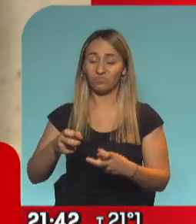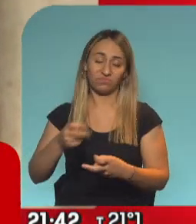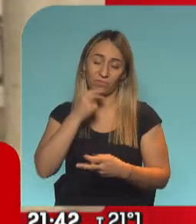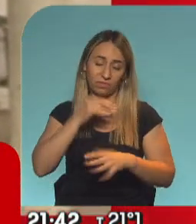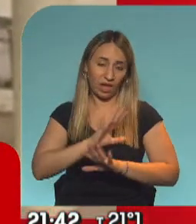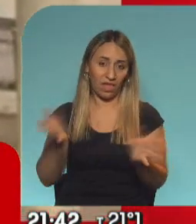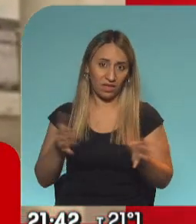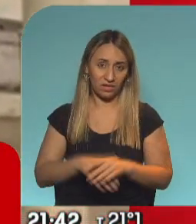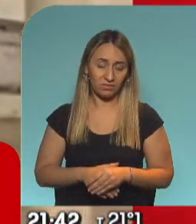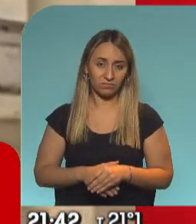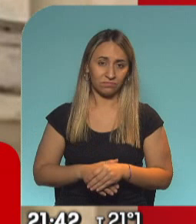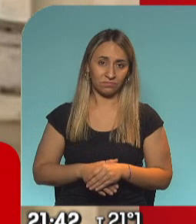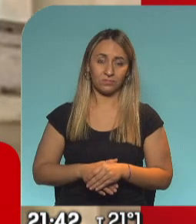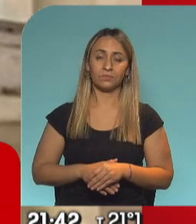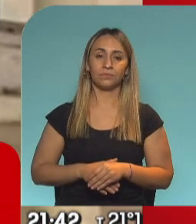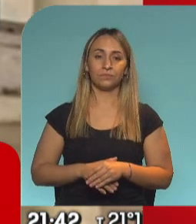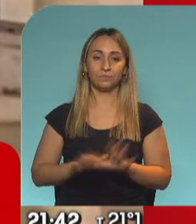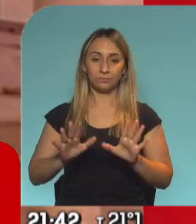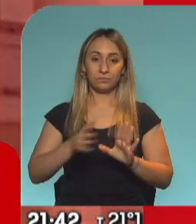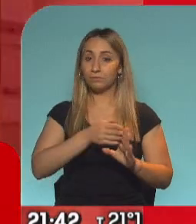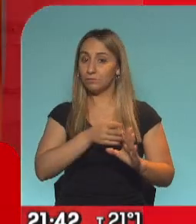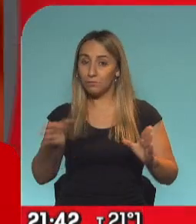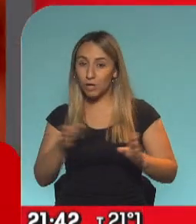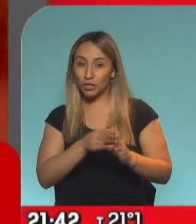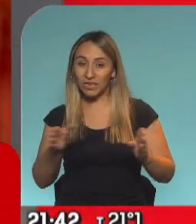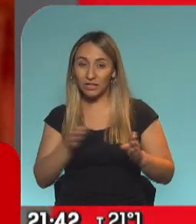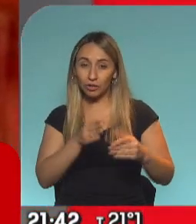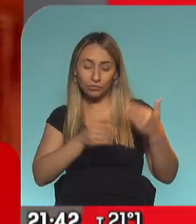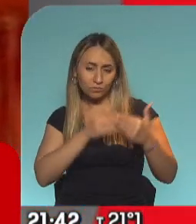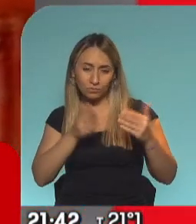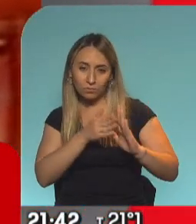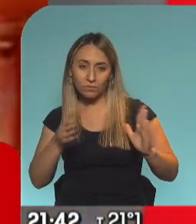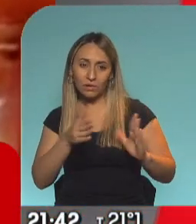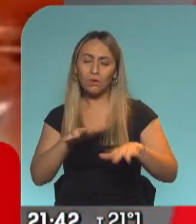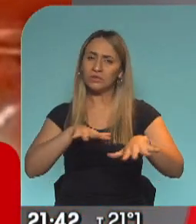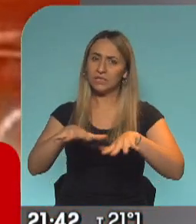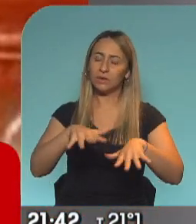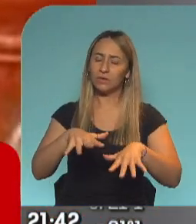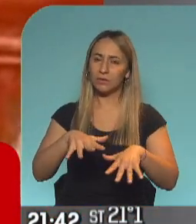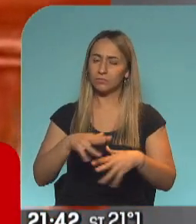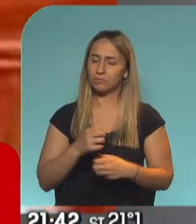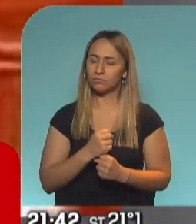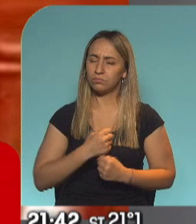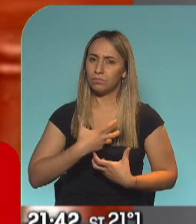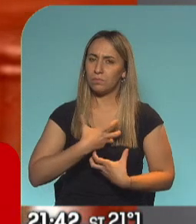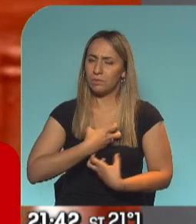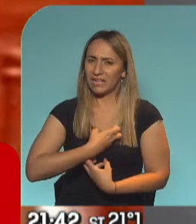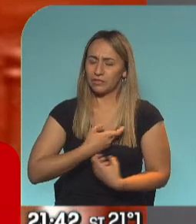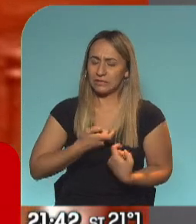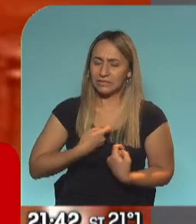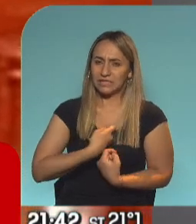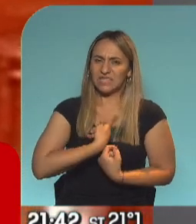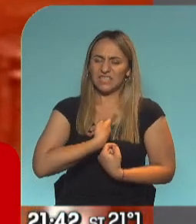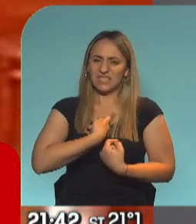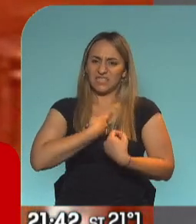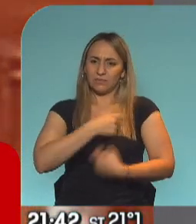terminado en nada. Pero en el ínterin, todo lo que significó esa situación fue una tensión y una presión prolongada en el